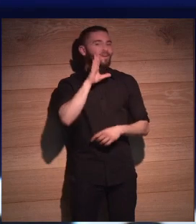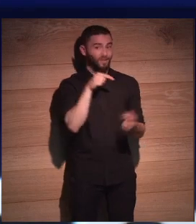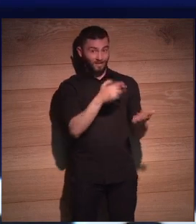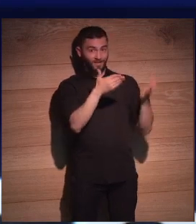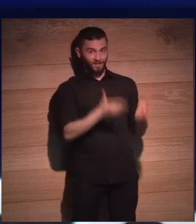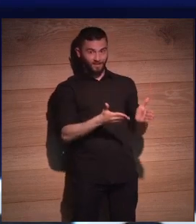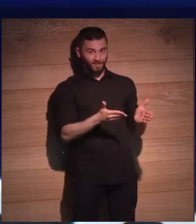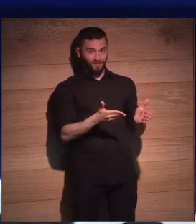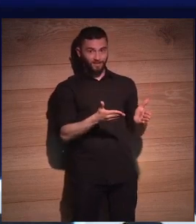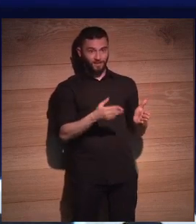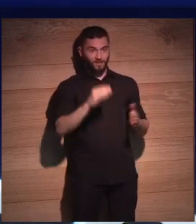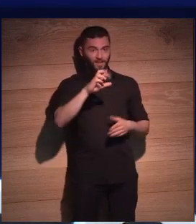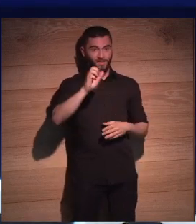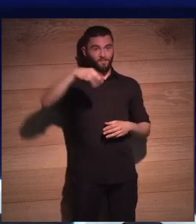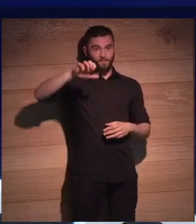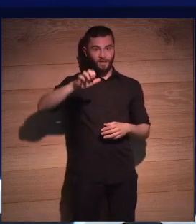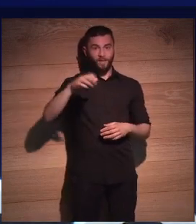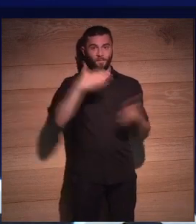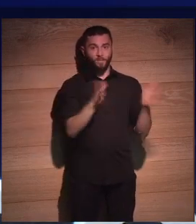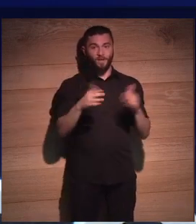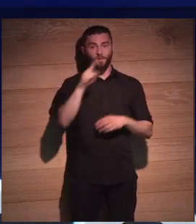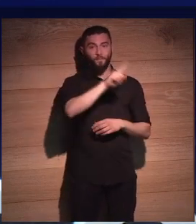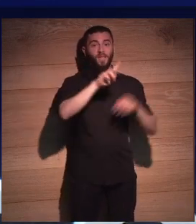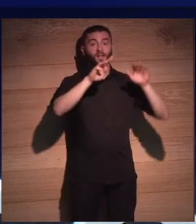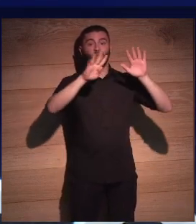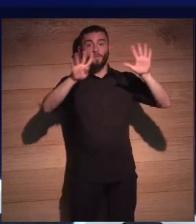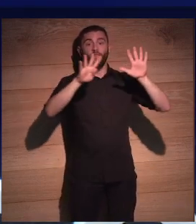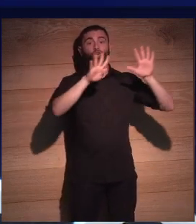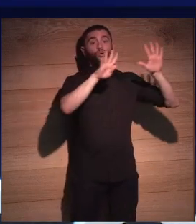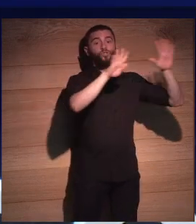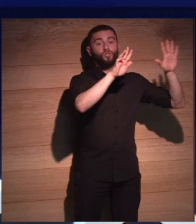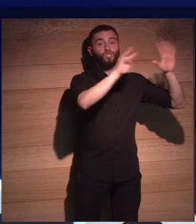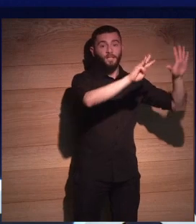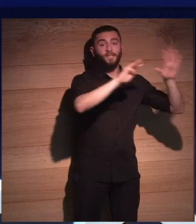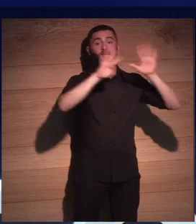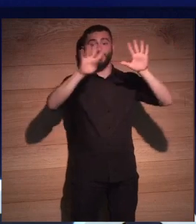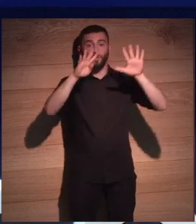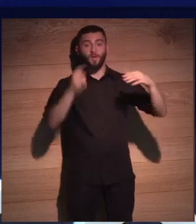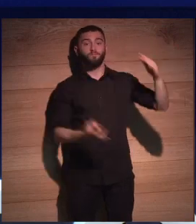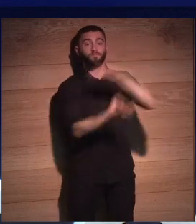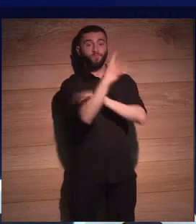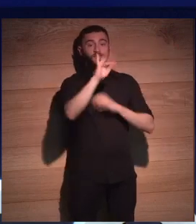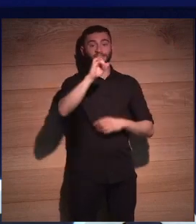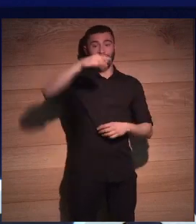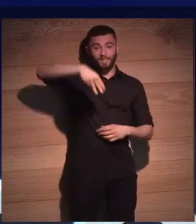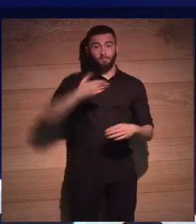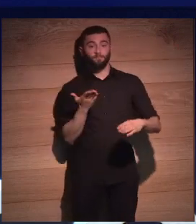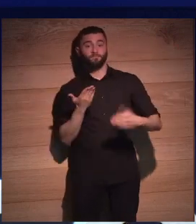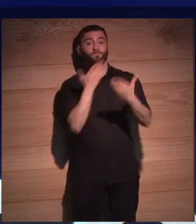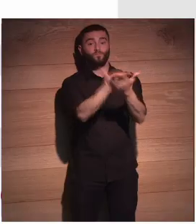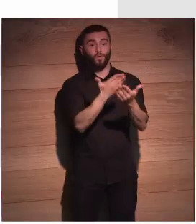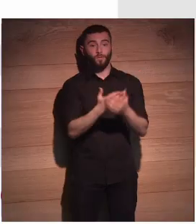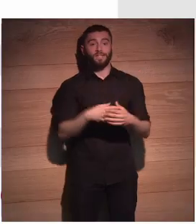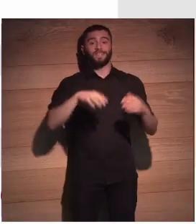publicó internamente en el CERN en marzo de 1989, donde Tim hizo esta propuesta de interconexión de diferentes